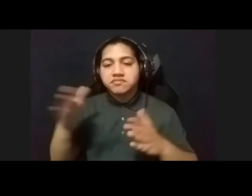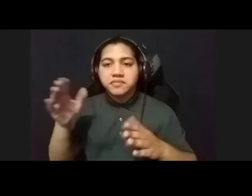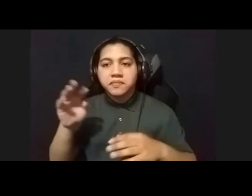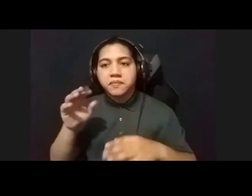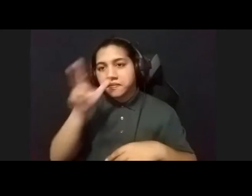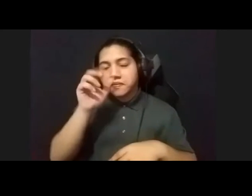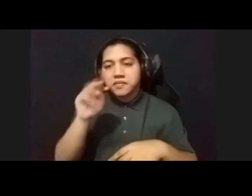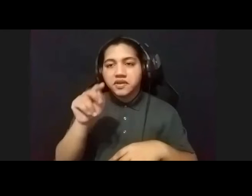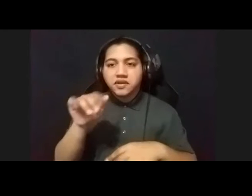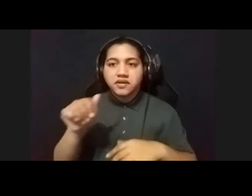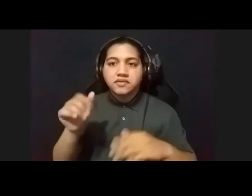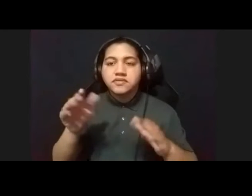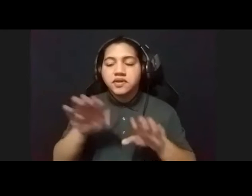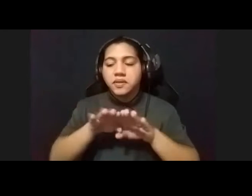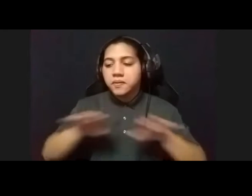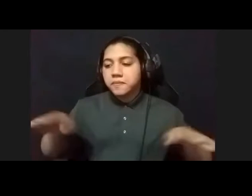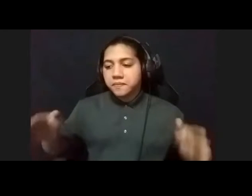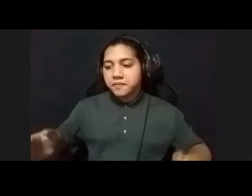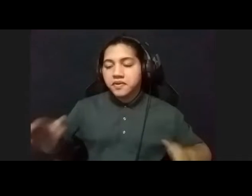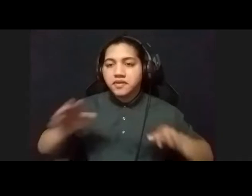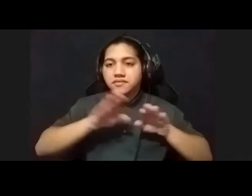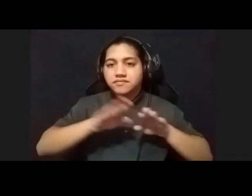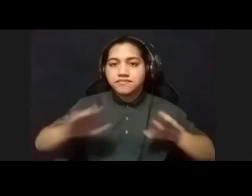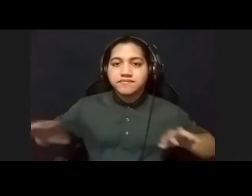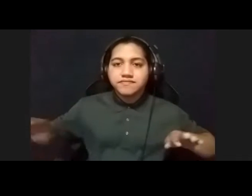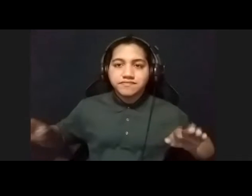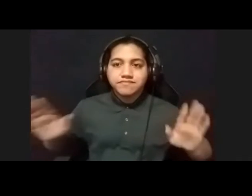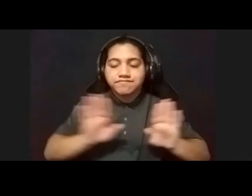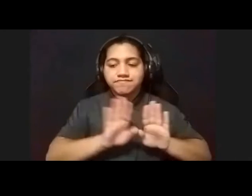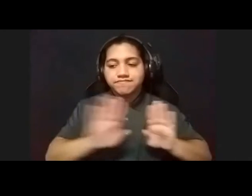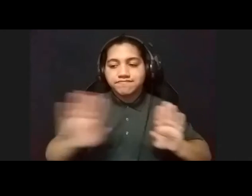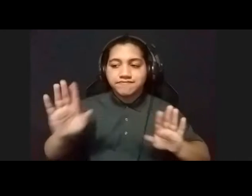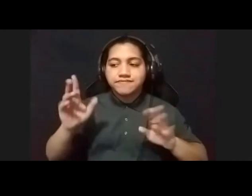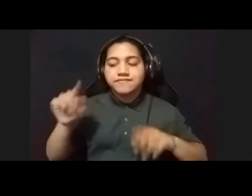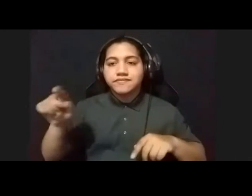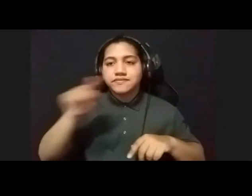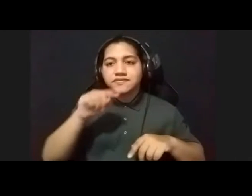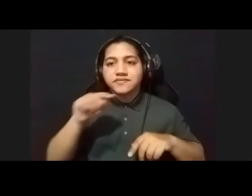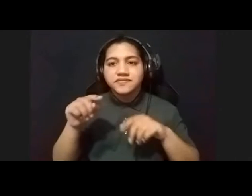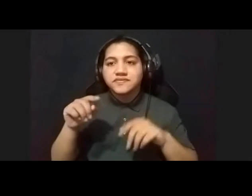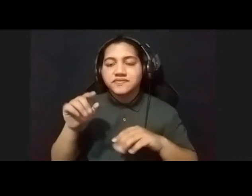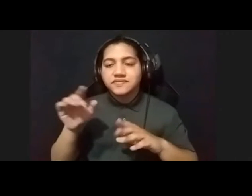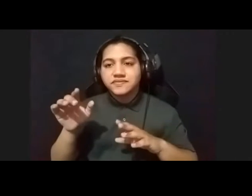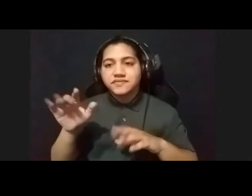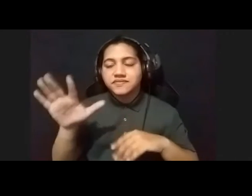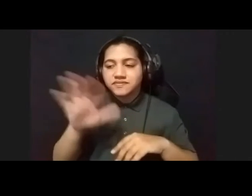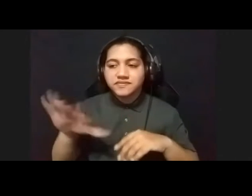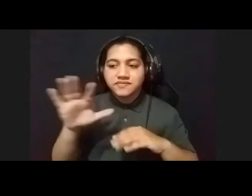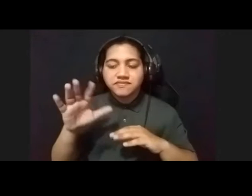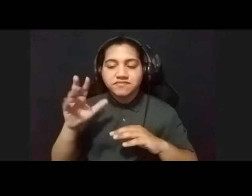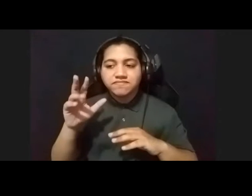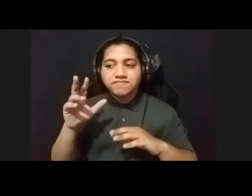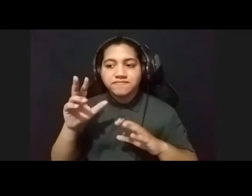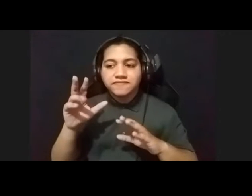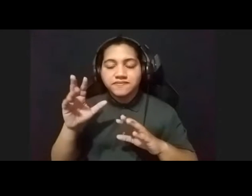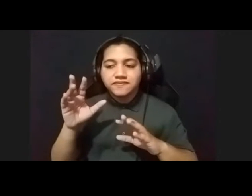los colocaría en una mesa, ¿verdad? Hacer una especie de recorrido geográfico a través de la observación de los cuentos